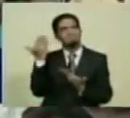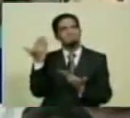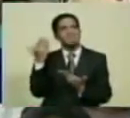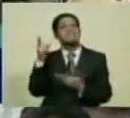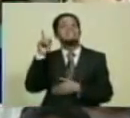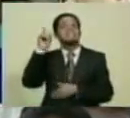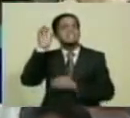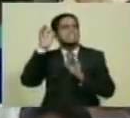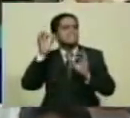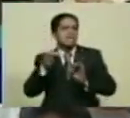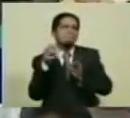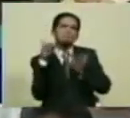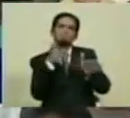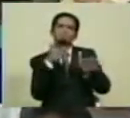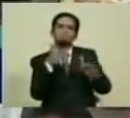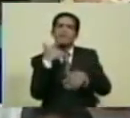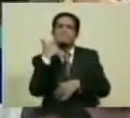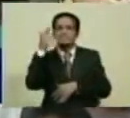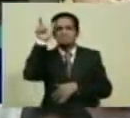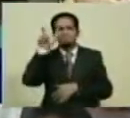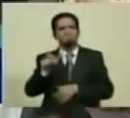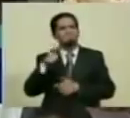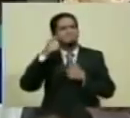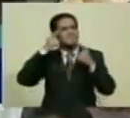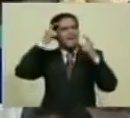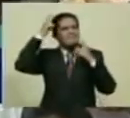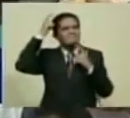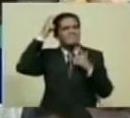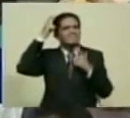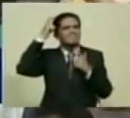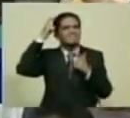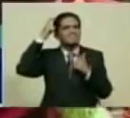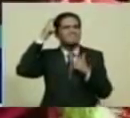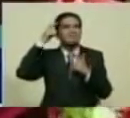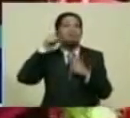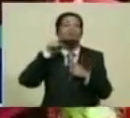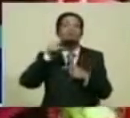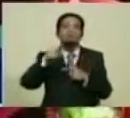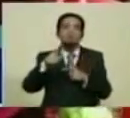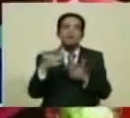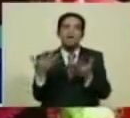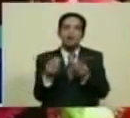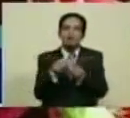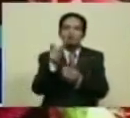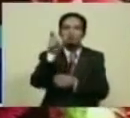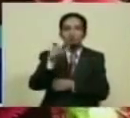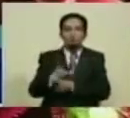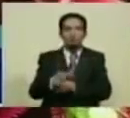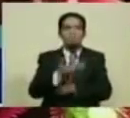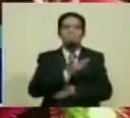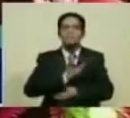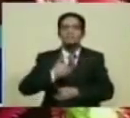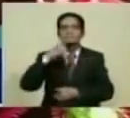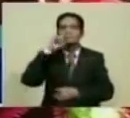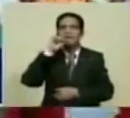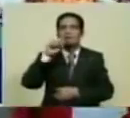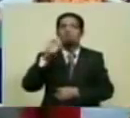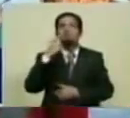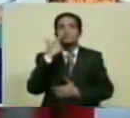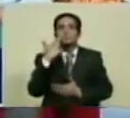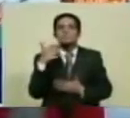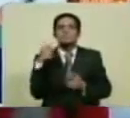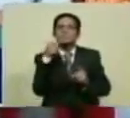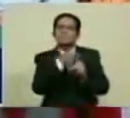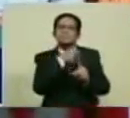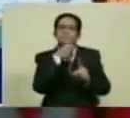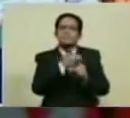orientó nuestro comandante eterno, Hugo Rafael Chávez Frías. Usted que junto a nuestro presidente Nicolás Maduro está dando la batalla a